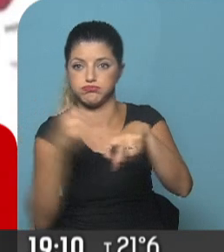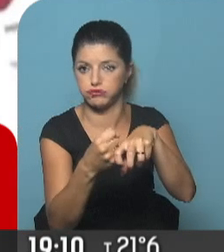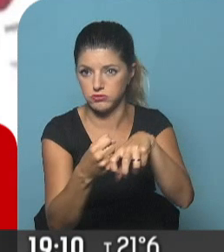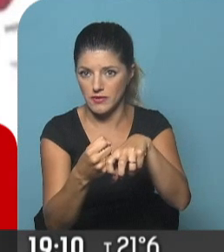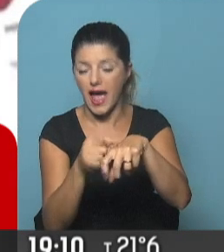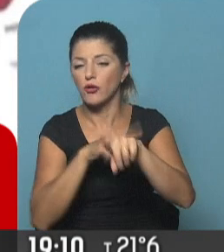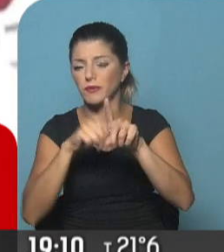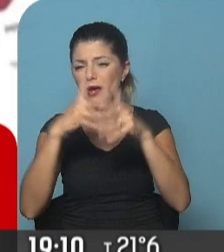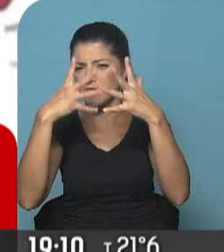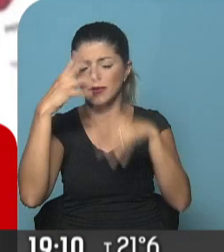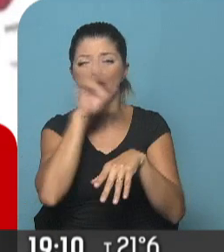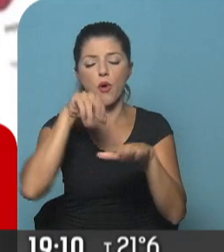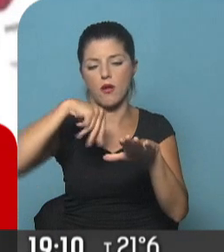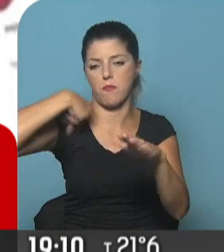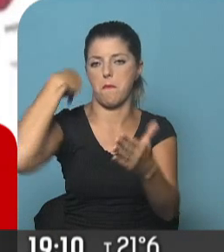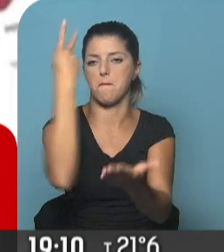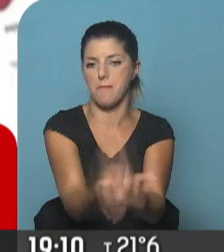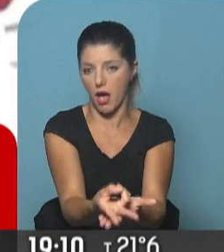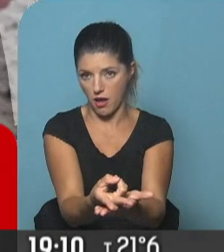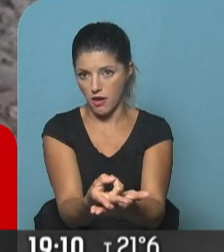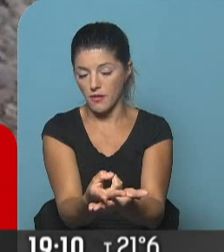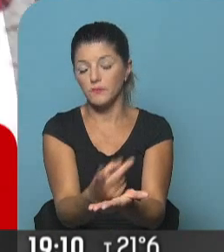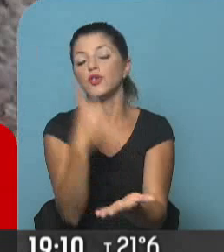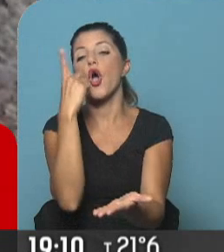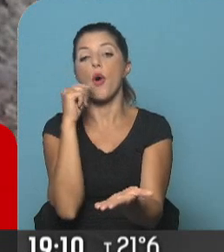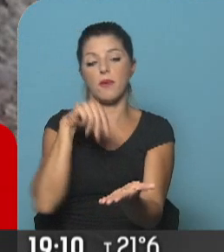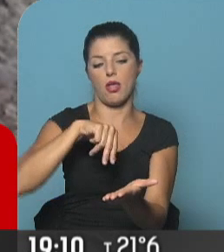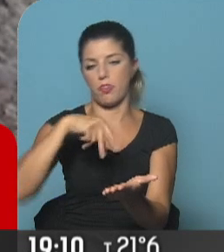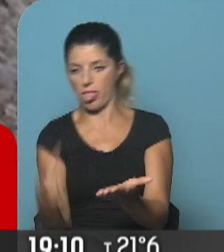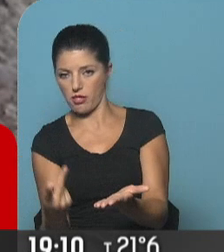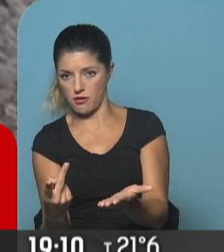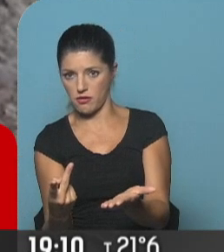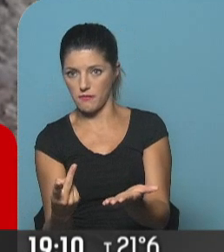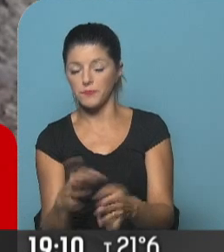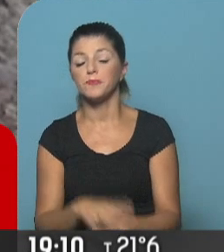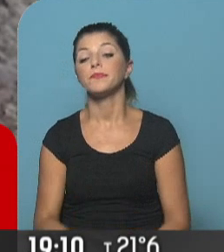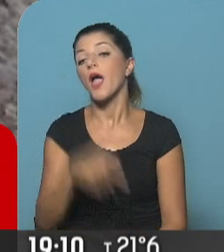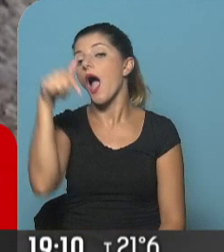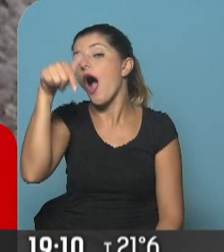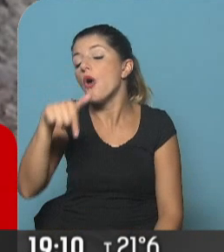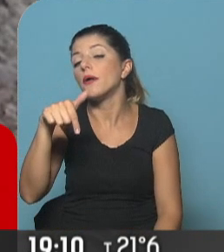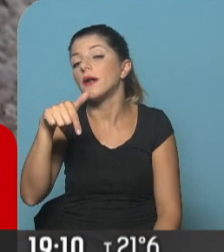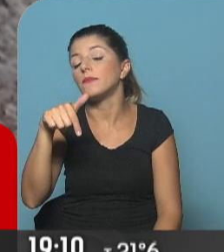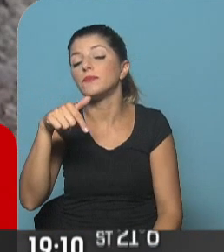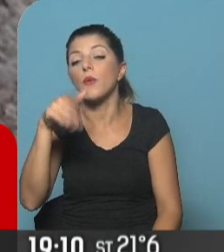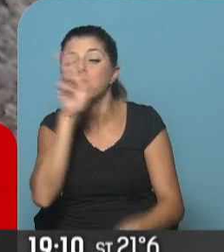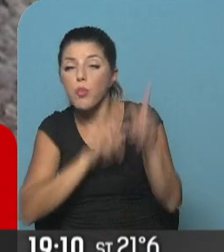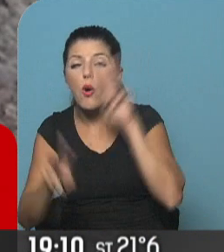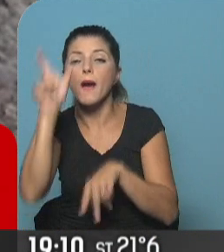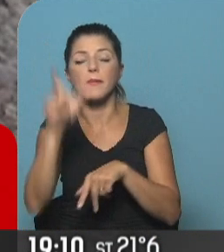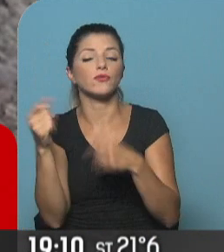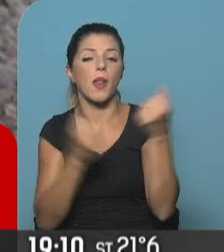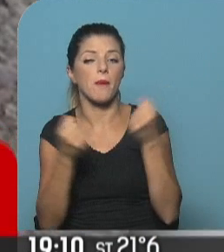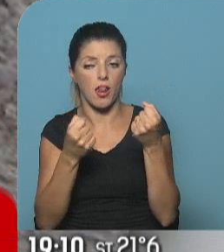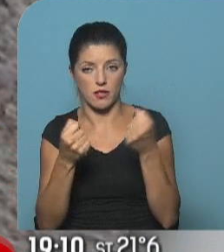despedida y cayó unos metros más adelante, mientras que el hombre quedó tirado sobre el césped. Ahora la justicia y la policía buscan al conductor.